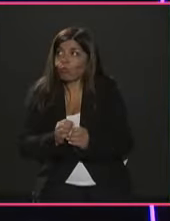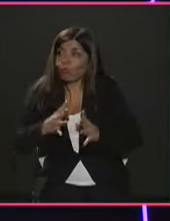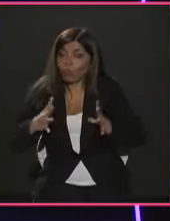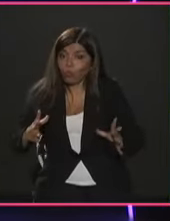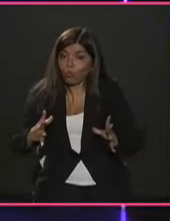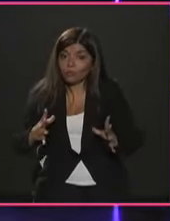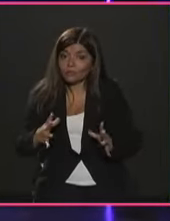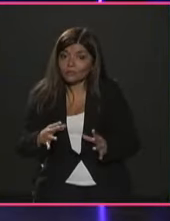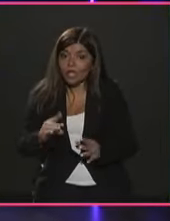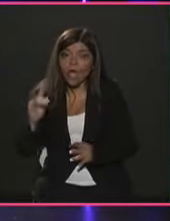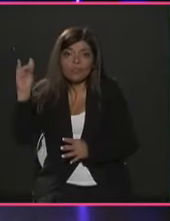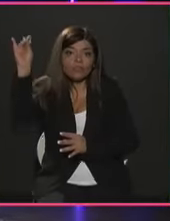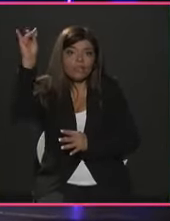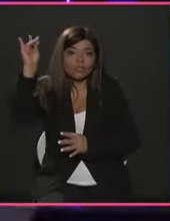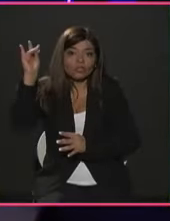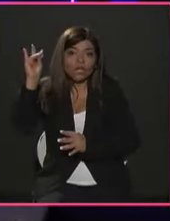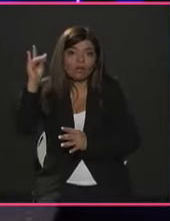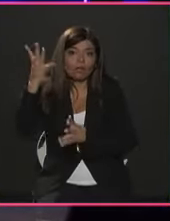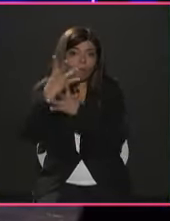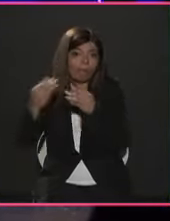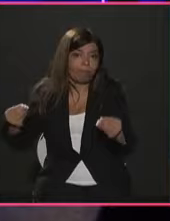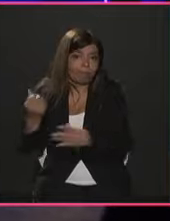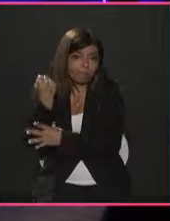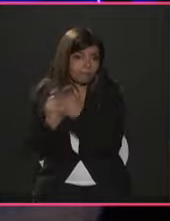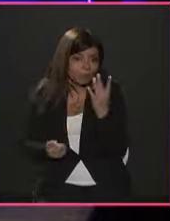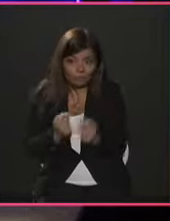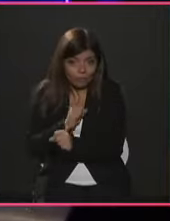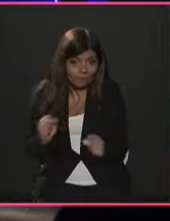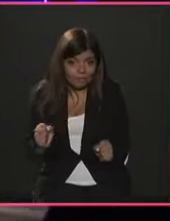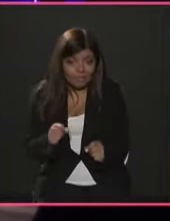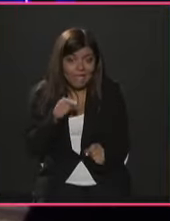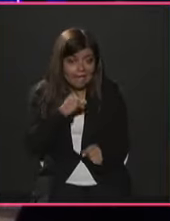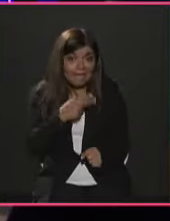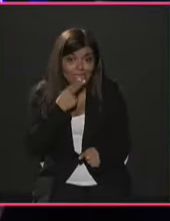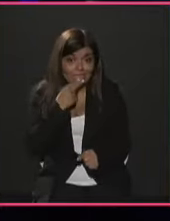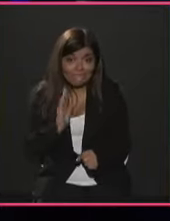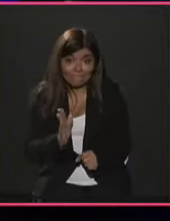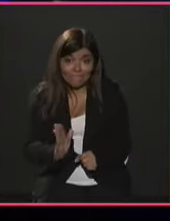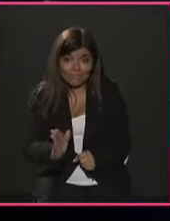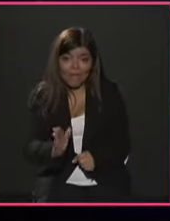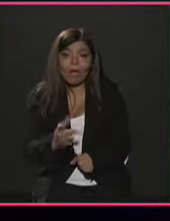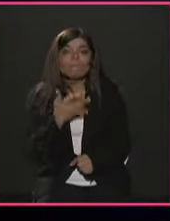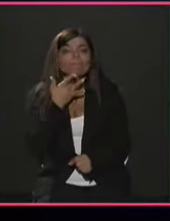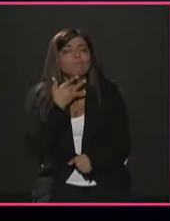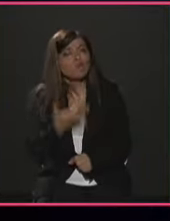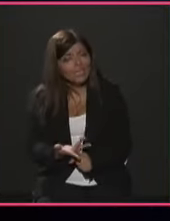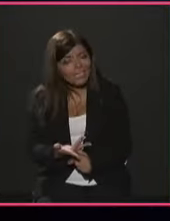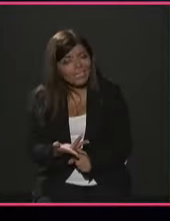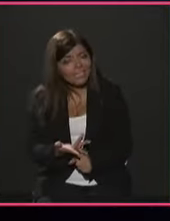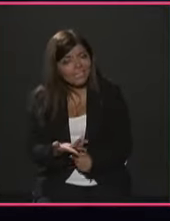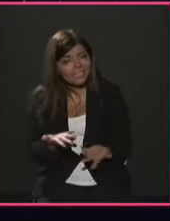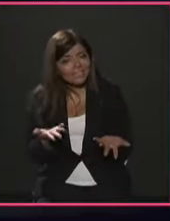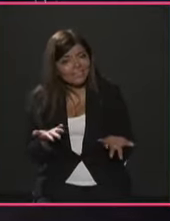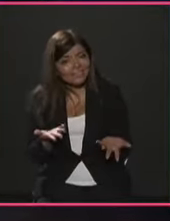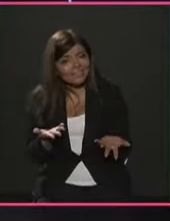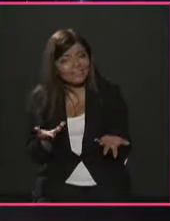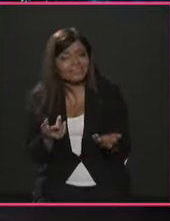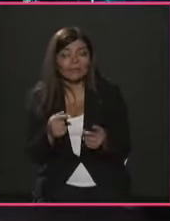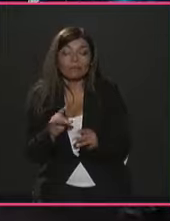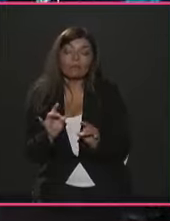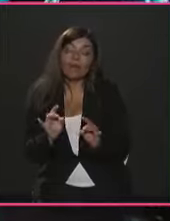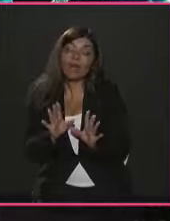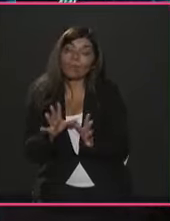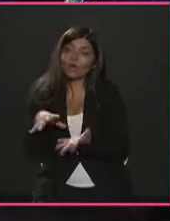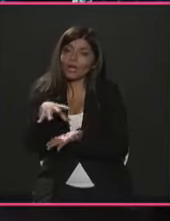ni siquiera los dinosaurios pudieron estar cerca digamos y están vivas y siguen Pero por qué Por qué tal vez